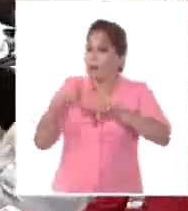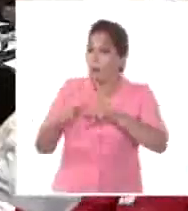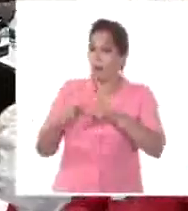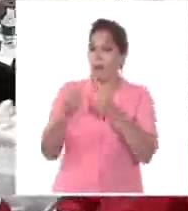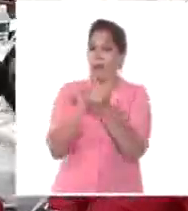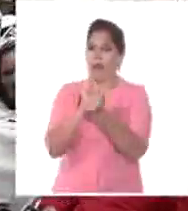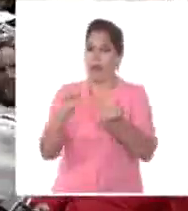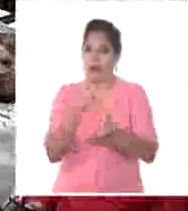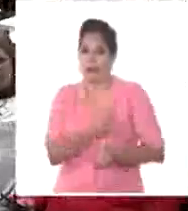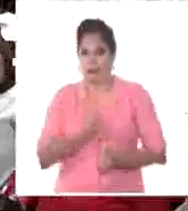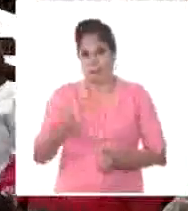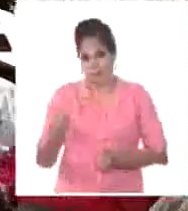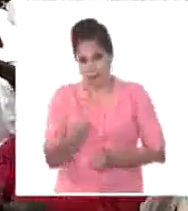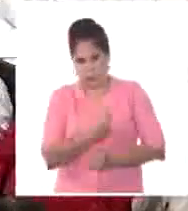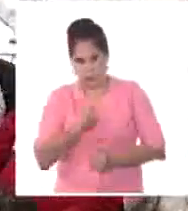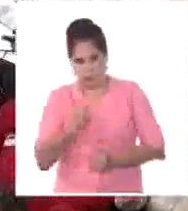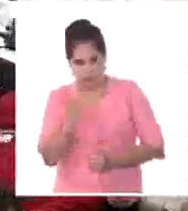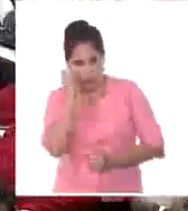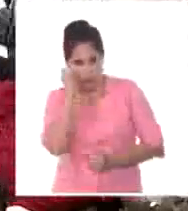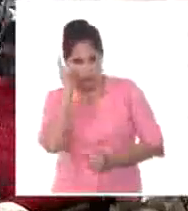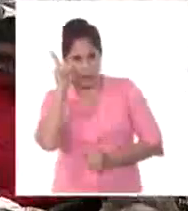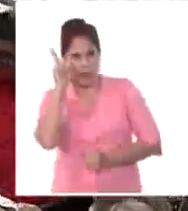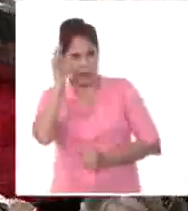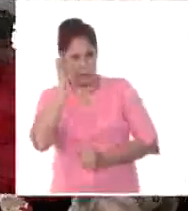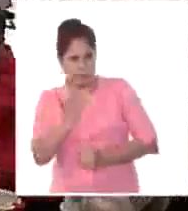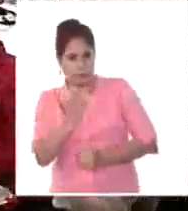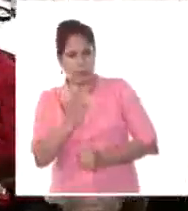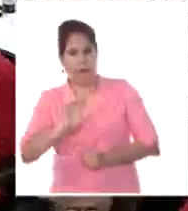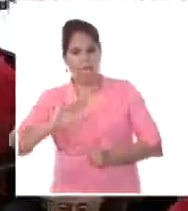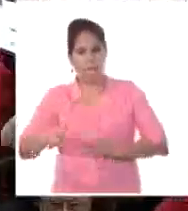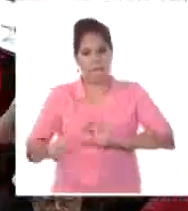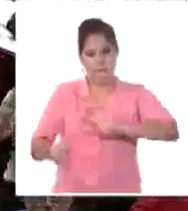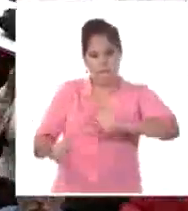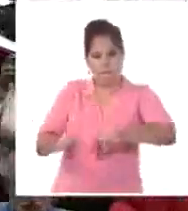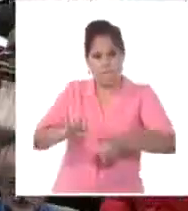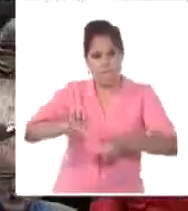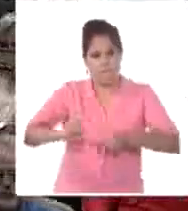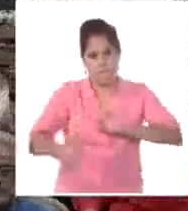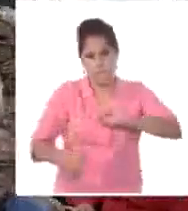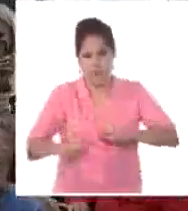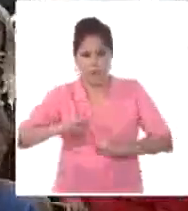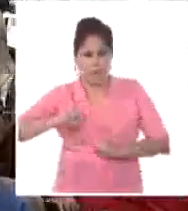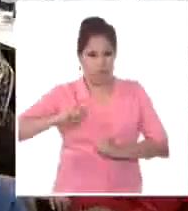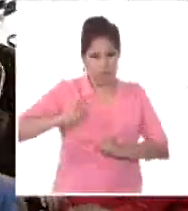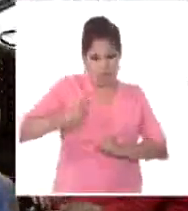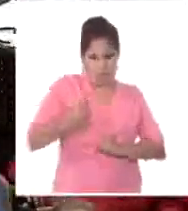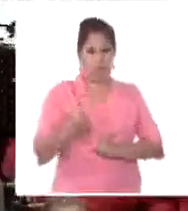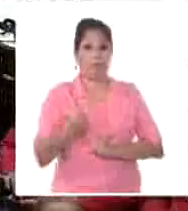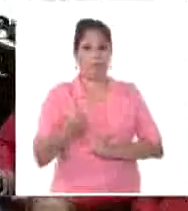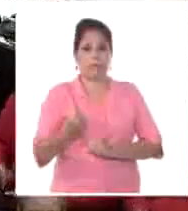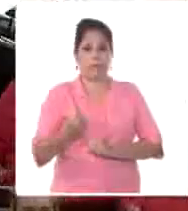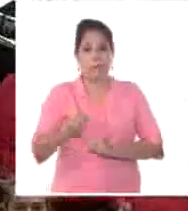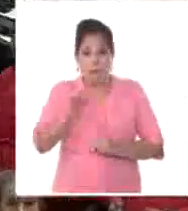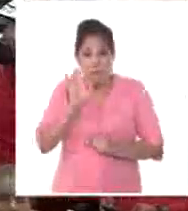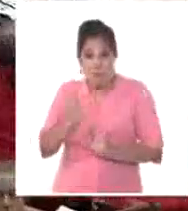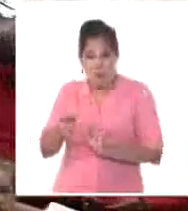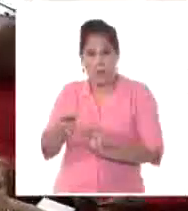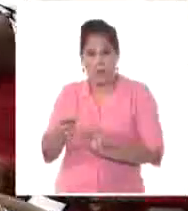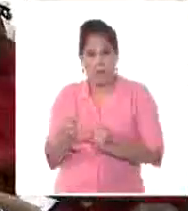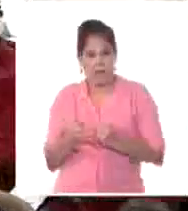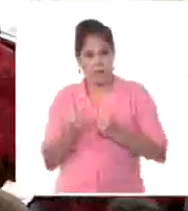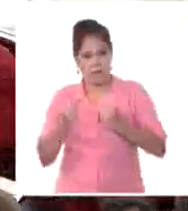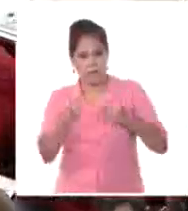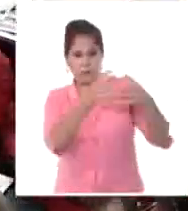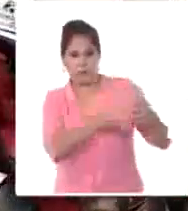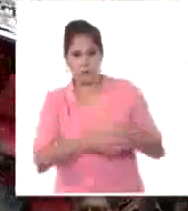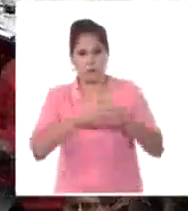imperialismo. Esas ideas que son hegemónicas, que son de dominación, que son de prepotencia y